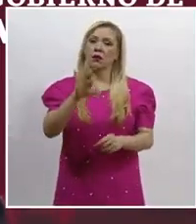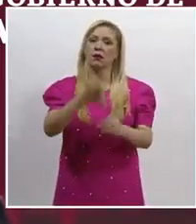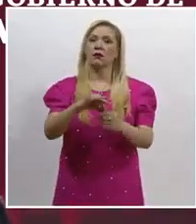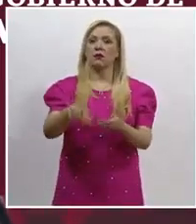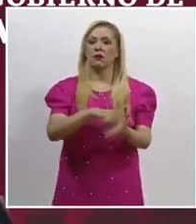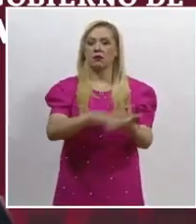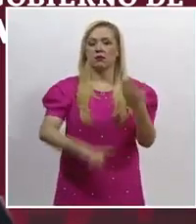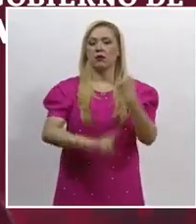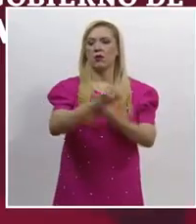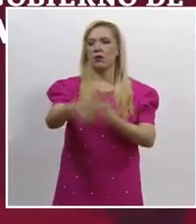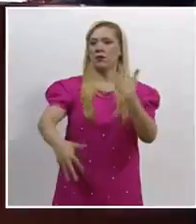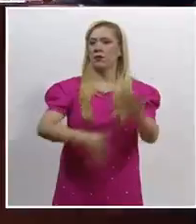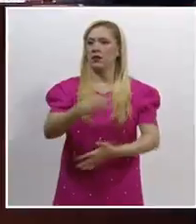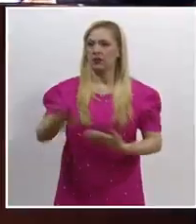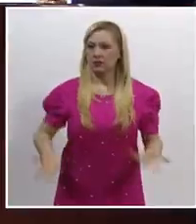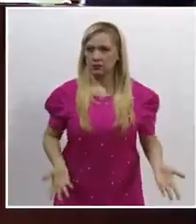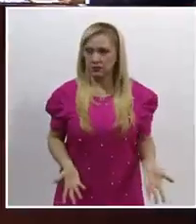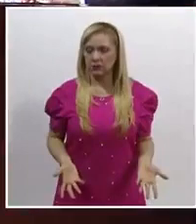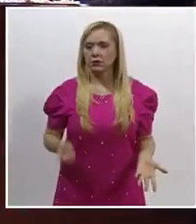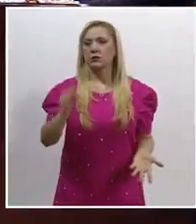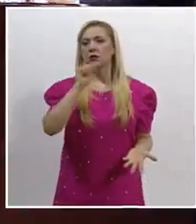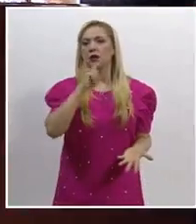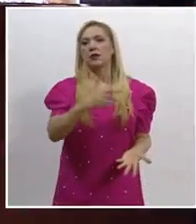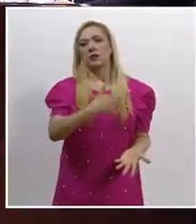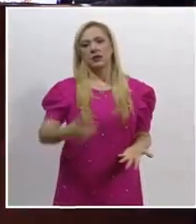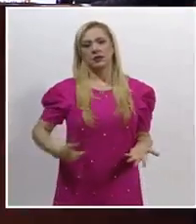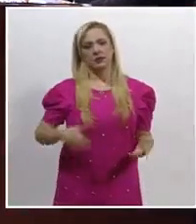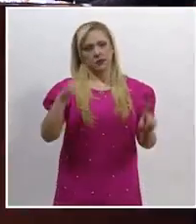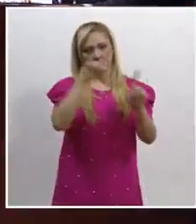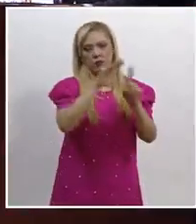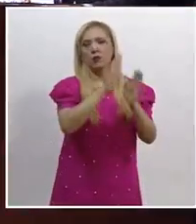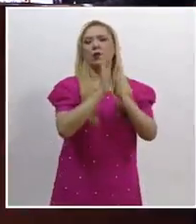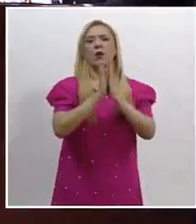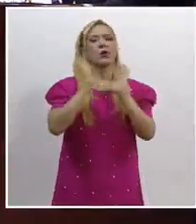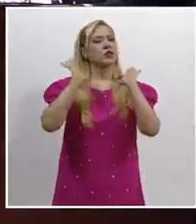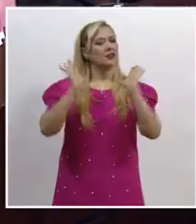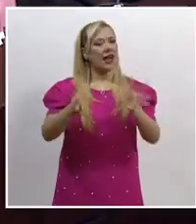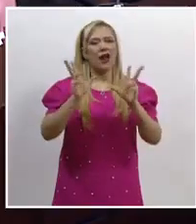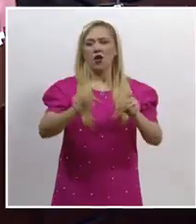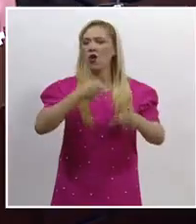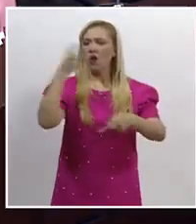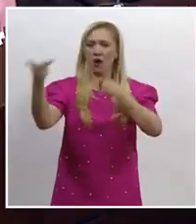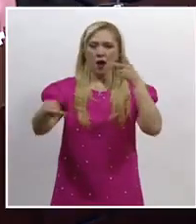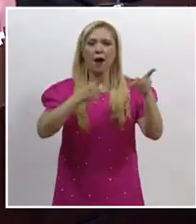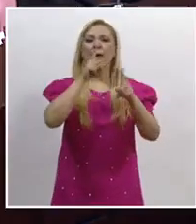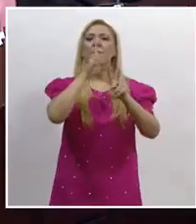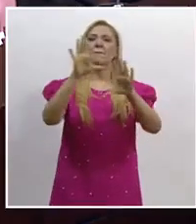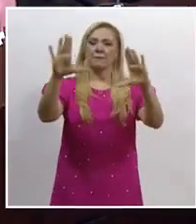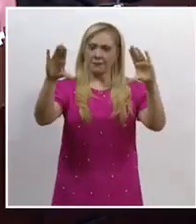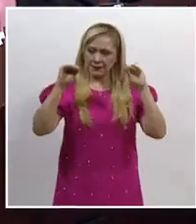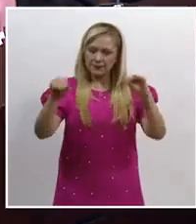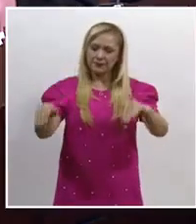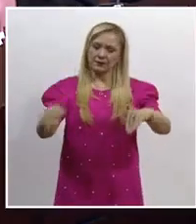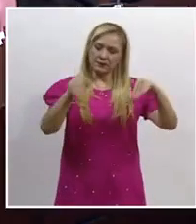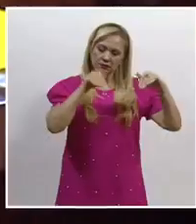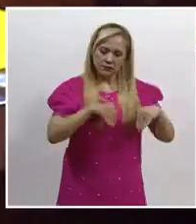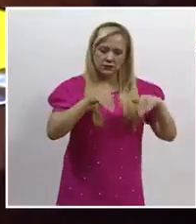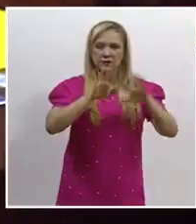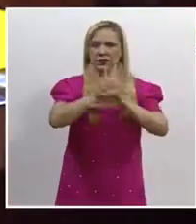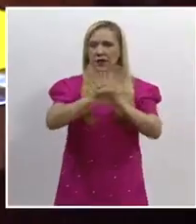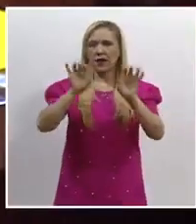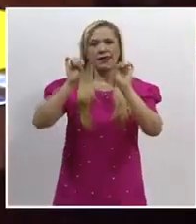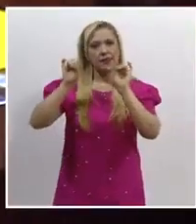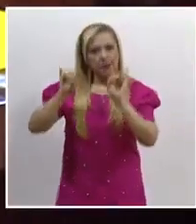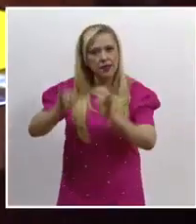electorales en curso. Además, vinculó al presidente para que se abstenga de presentar, difundir y publicar cualquier manifestación que vulnere